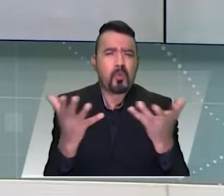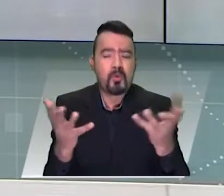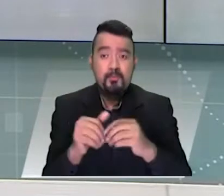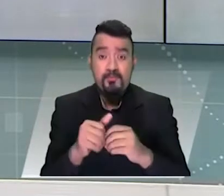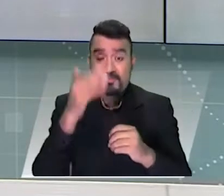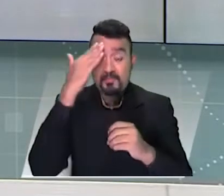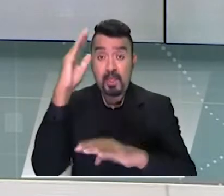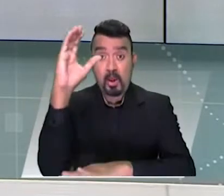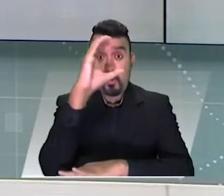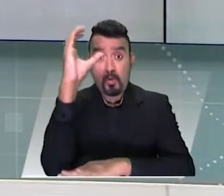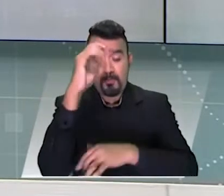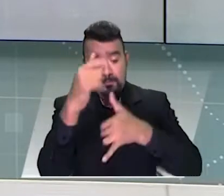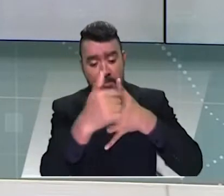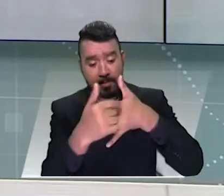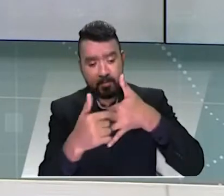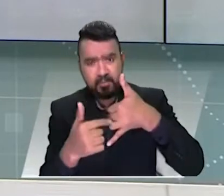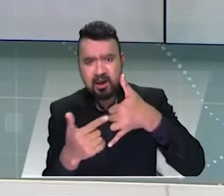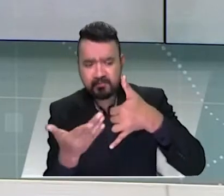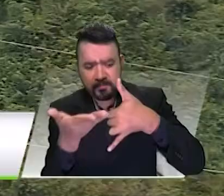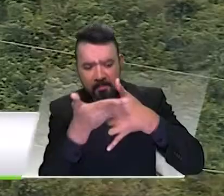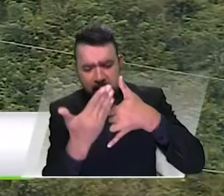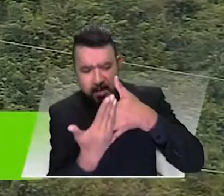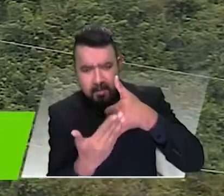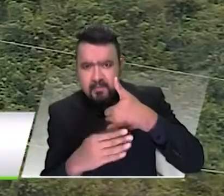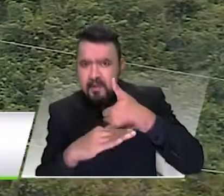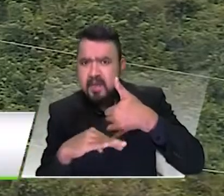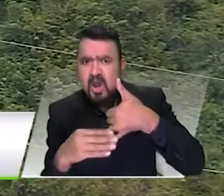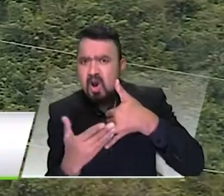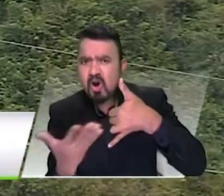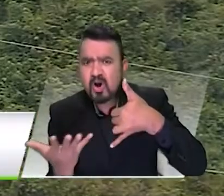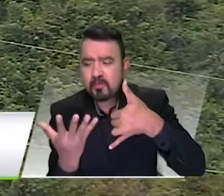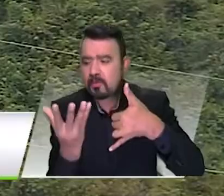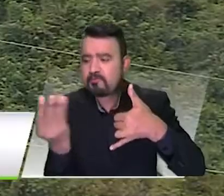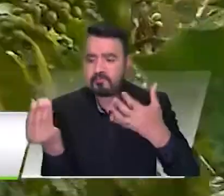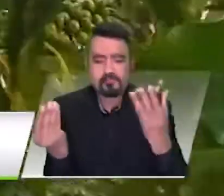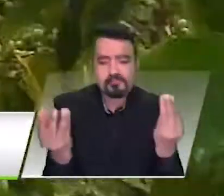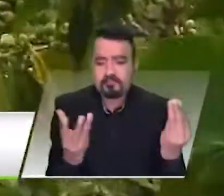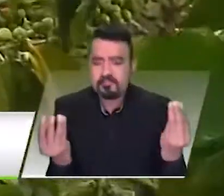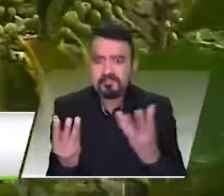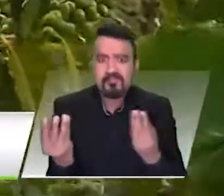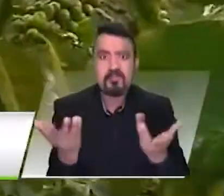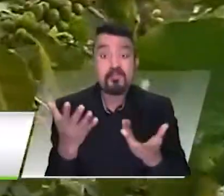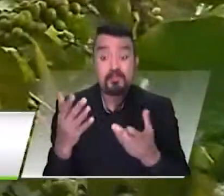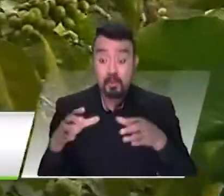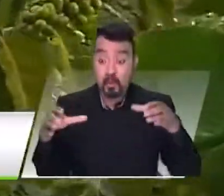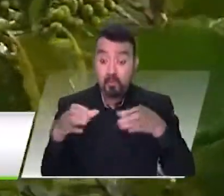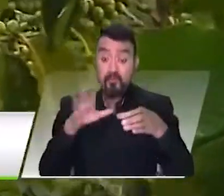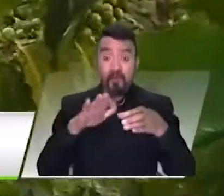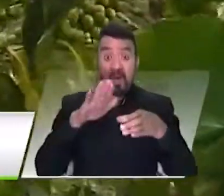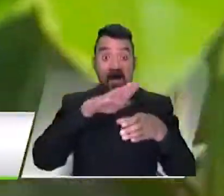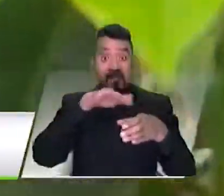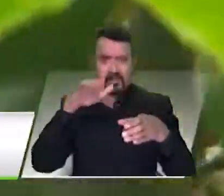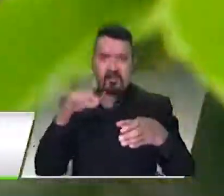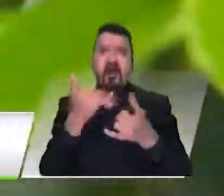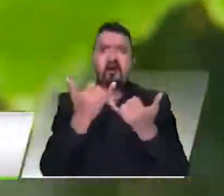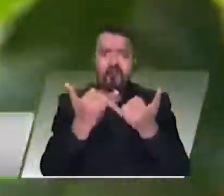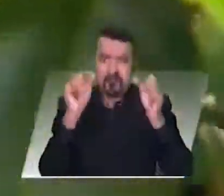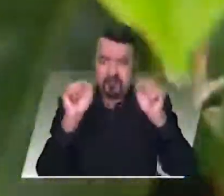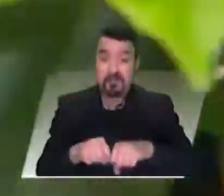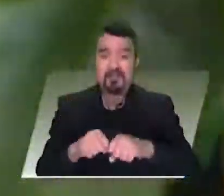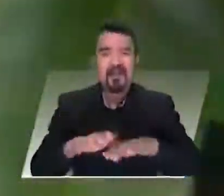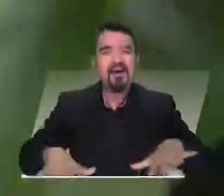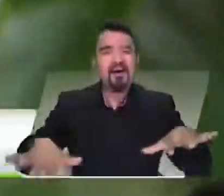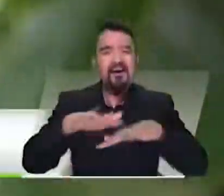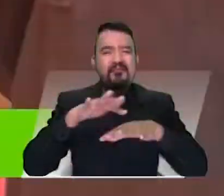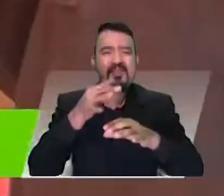zonas y antioquia está en una de ellas el paisaje cultural cafetero las montañas y las bellezas naturales son algunos de